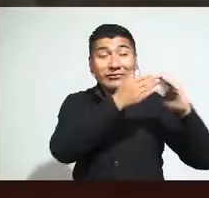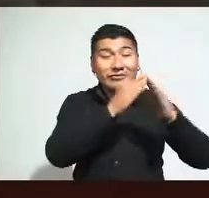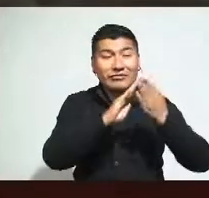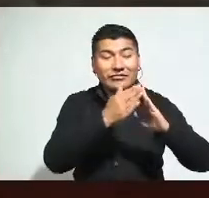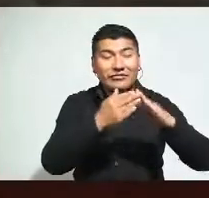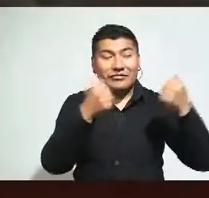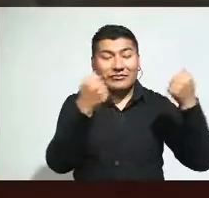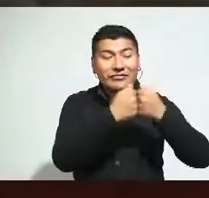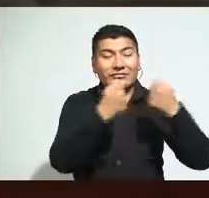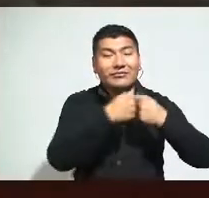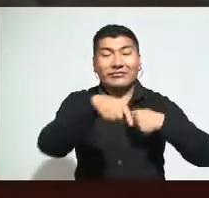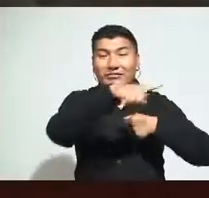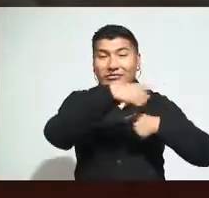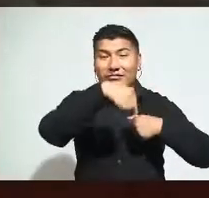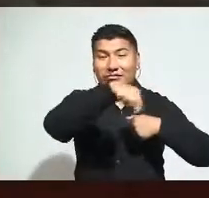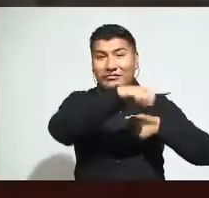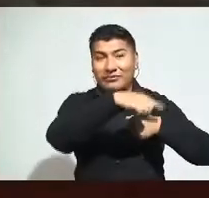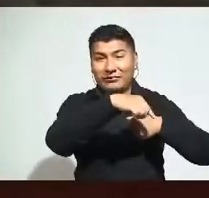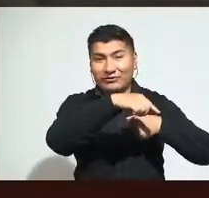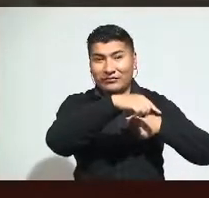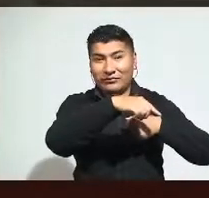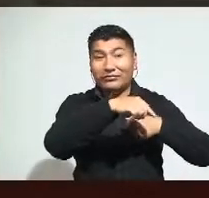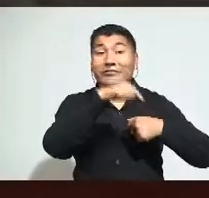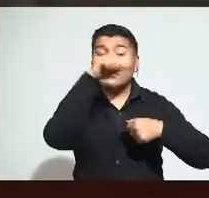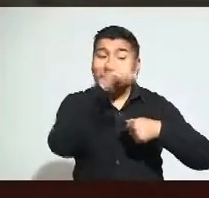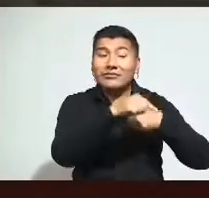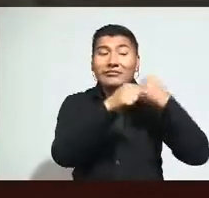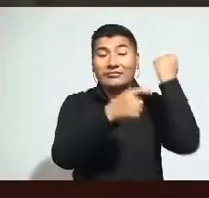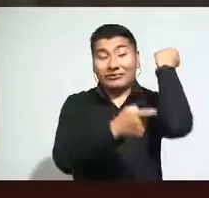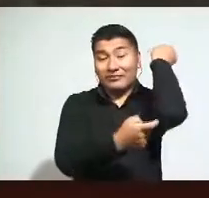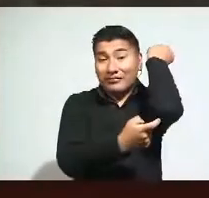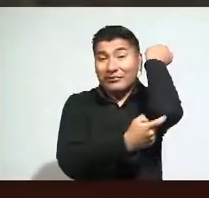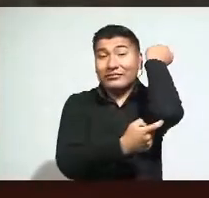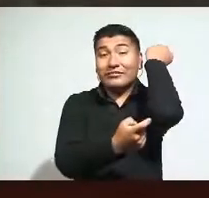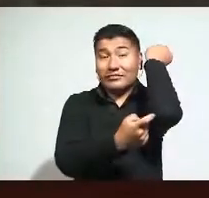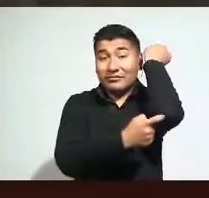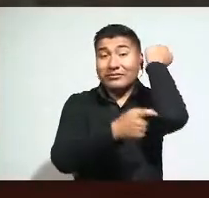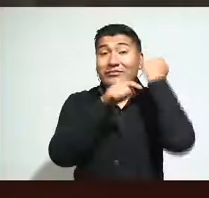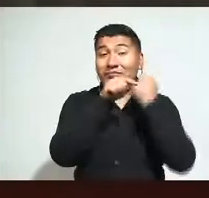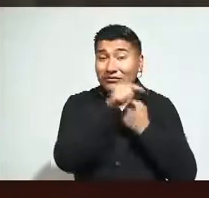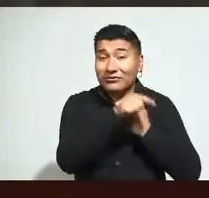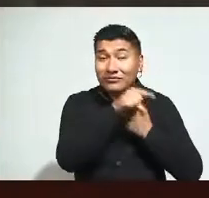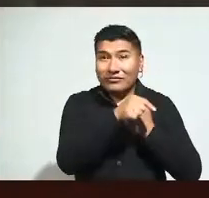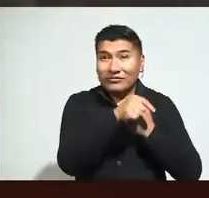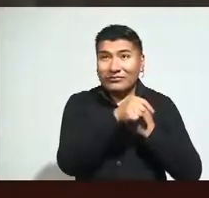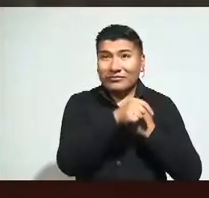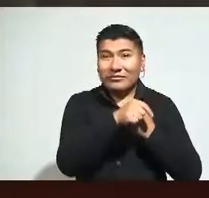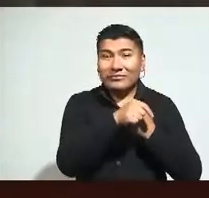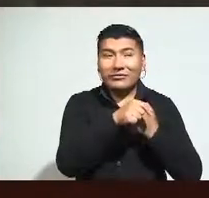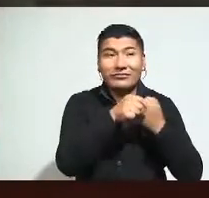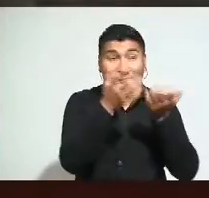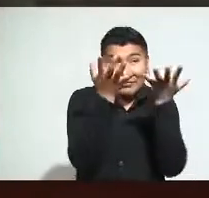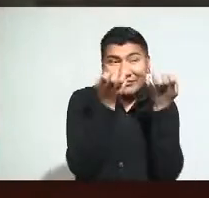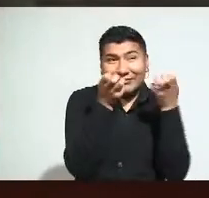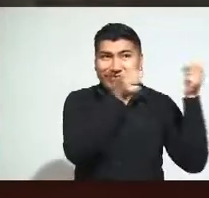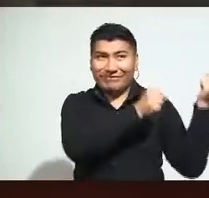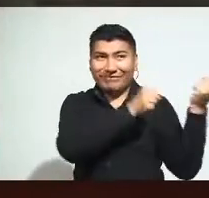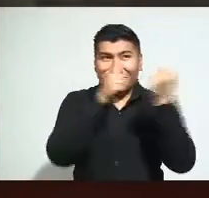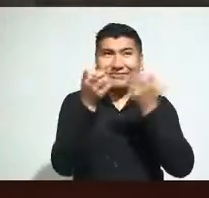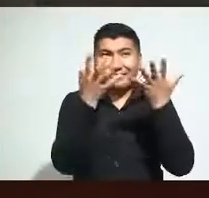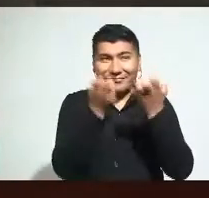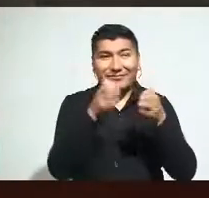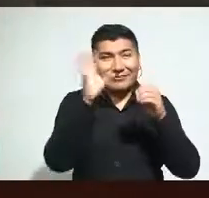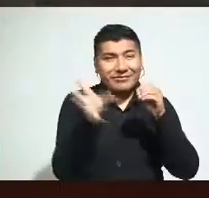confrontación esta tentación de atracción del poder del éxito